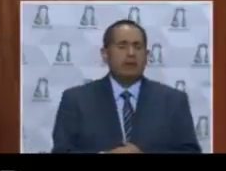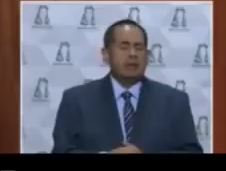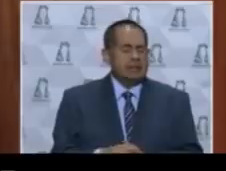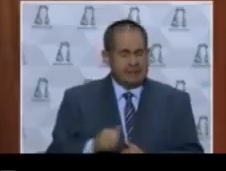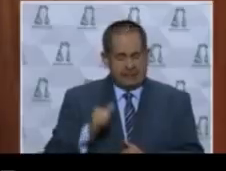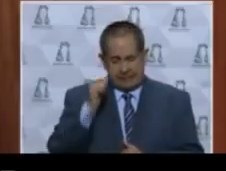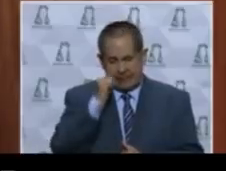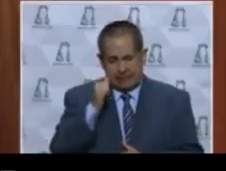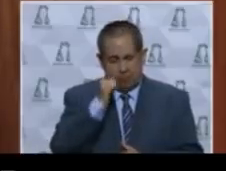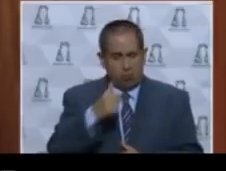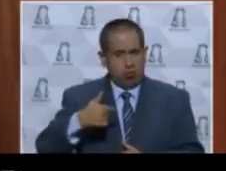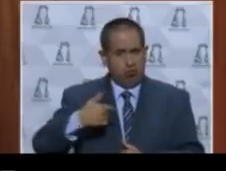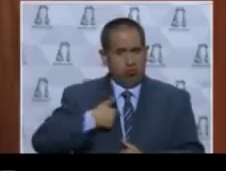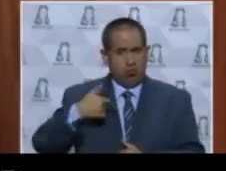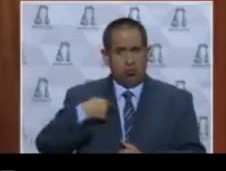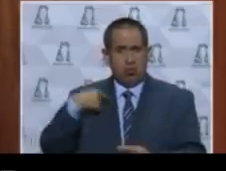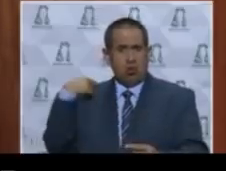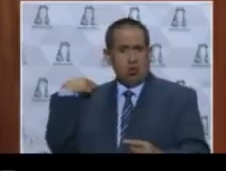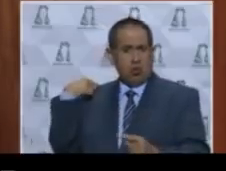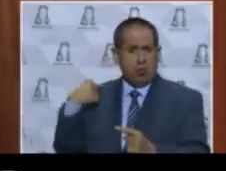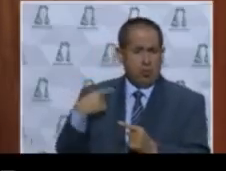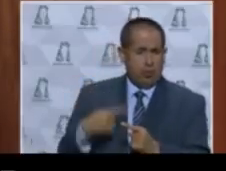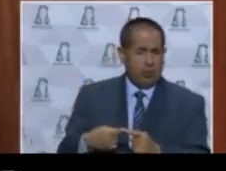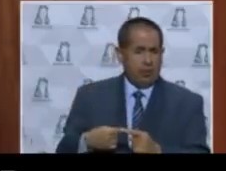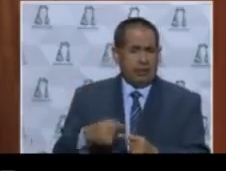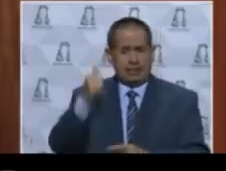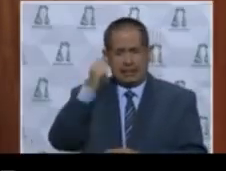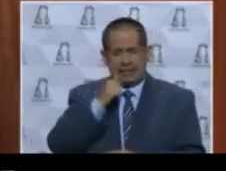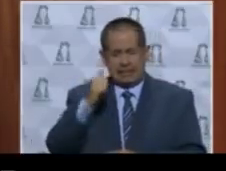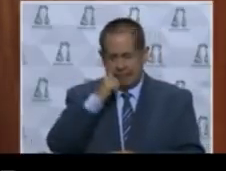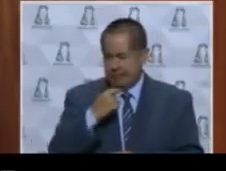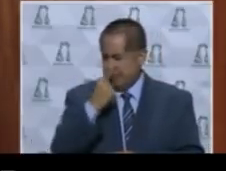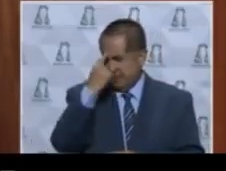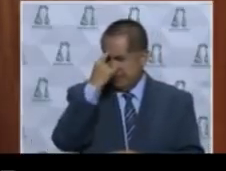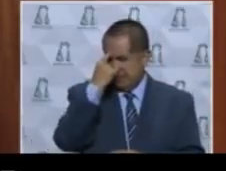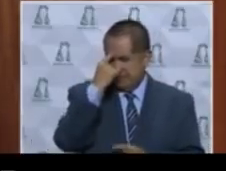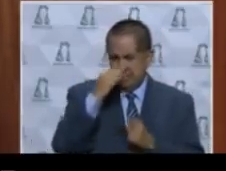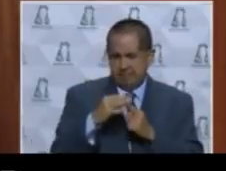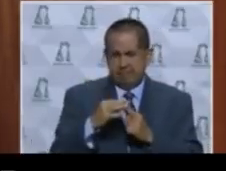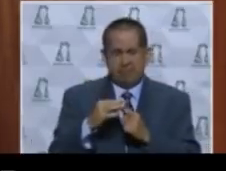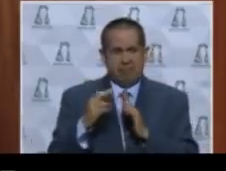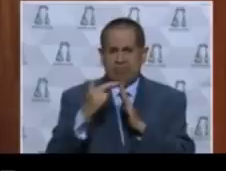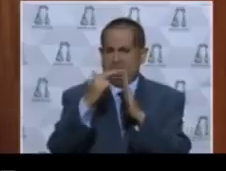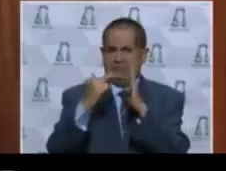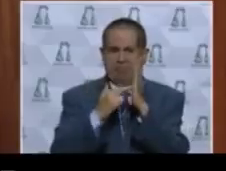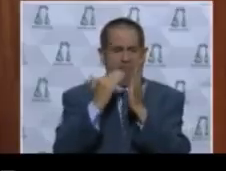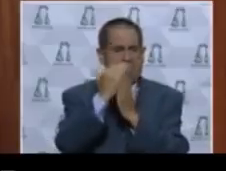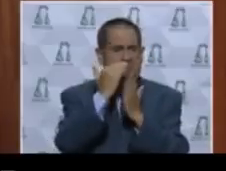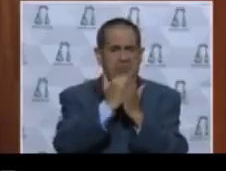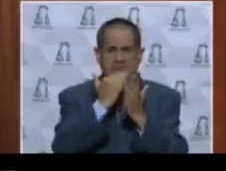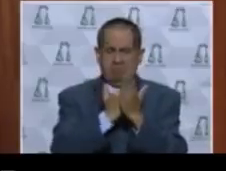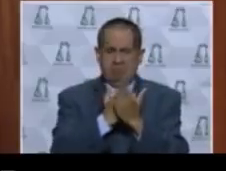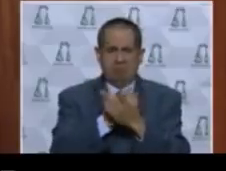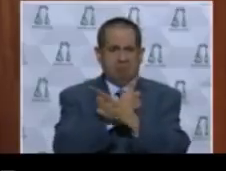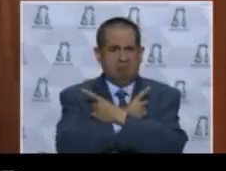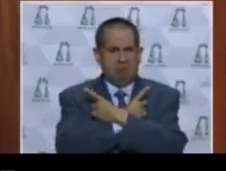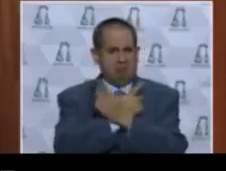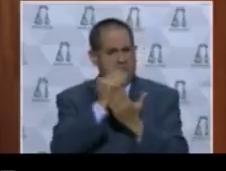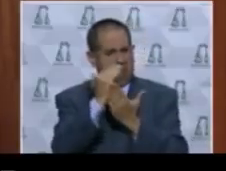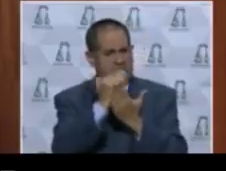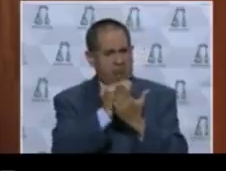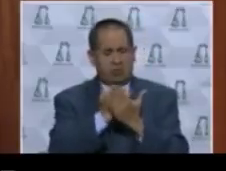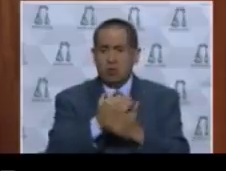he actuado guiado por principios y soy